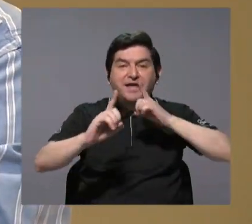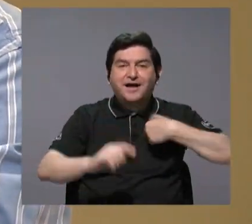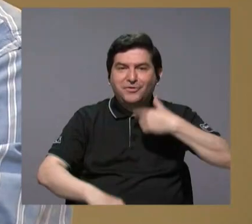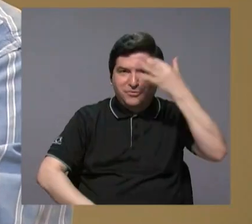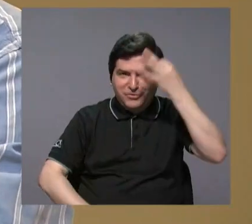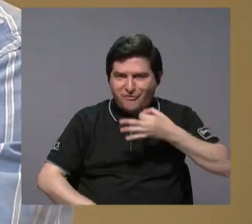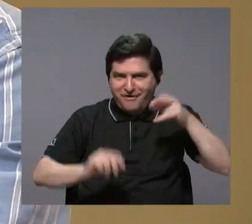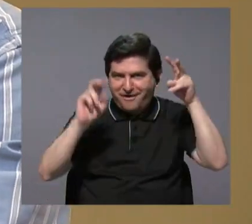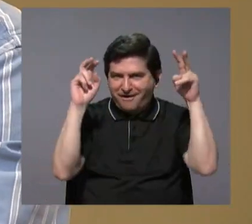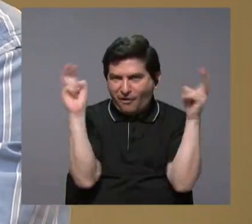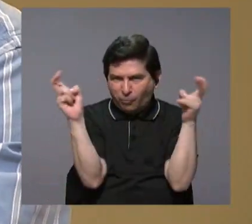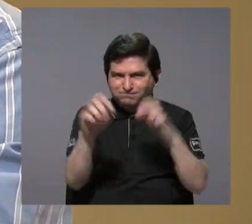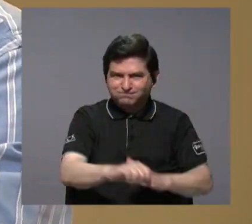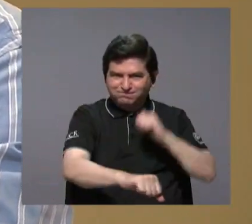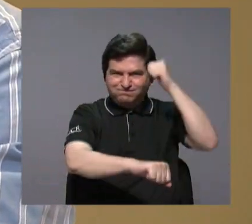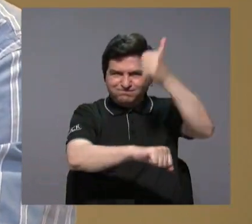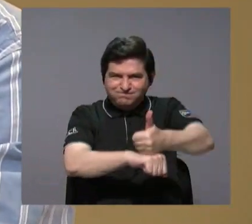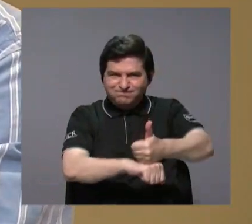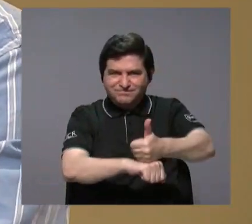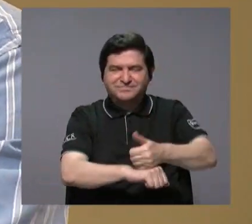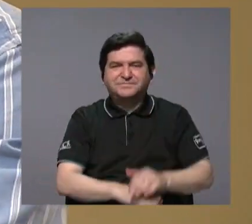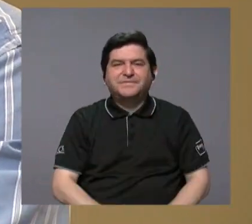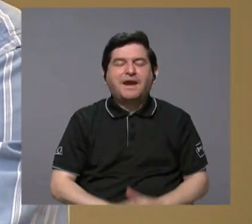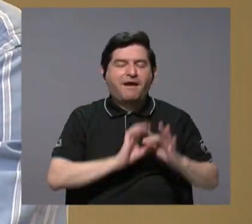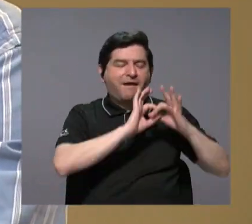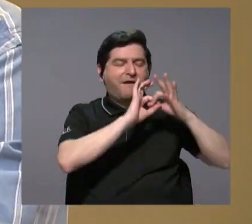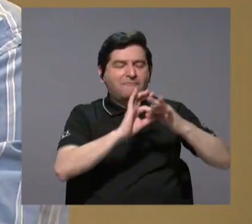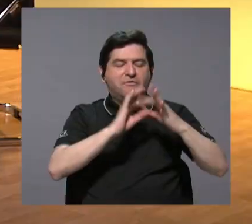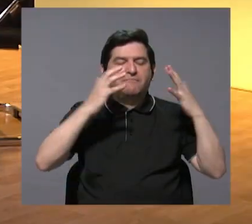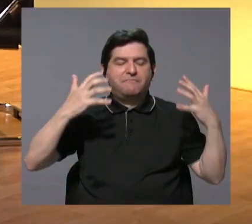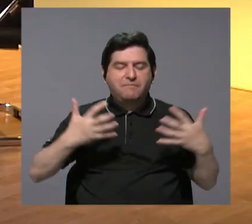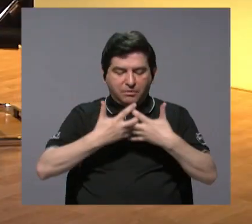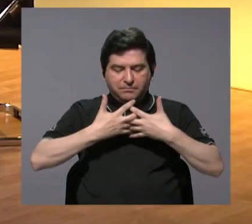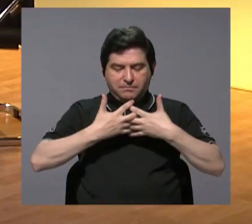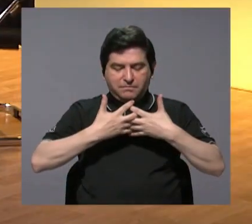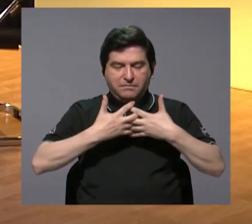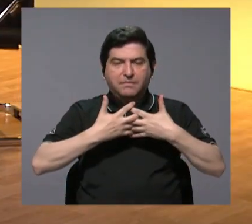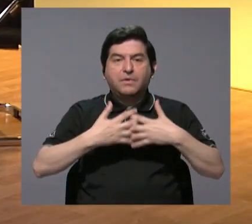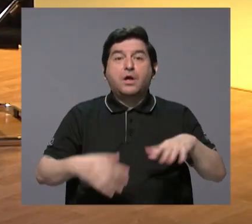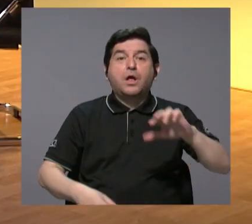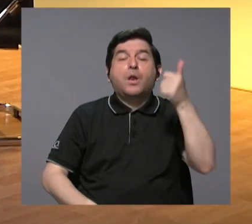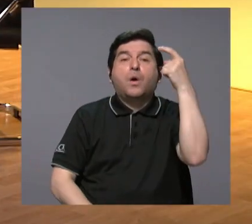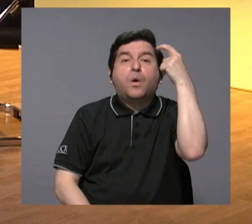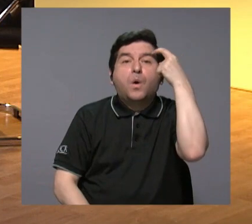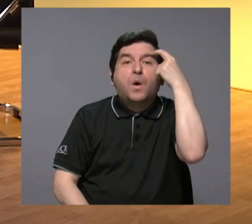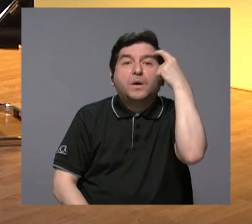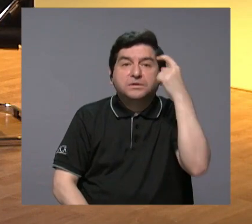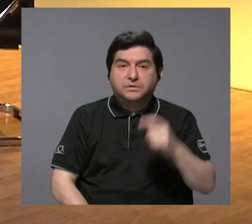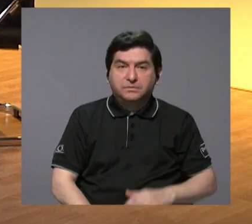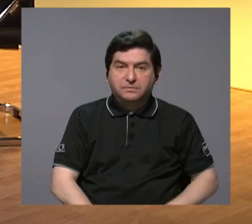que establece la cohesión. Y lo otro que hay que pensar